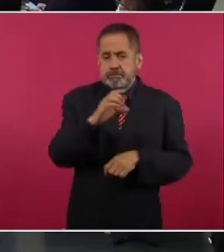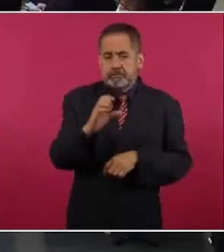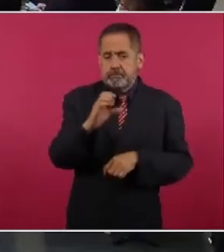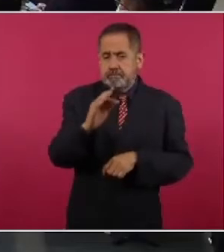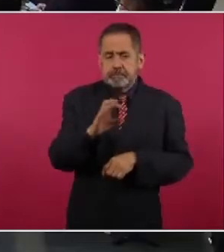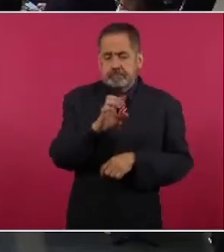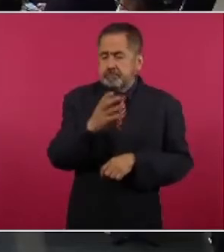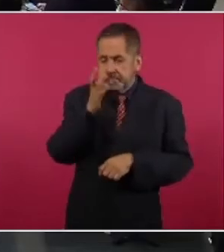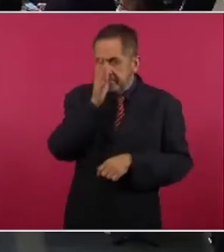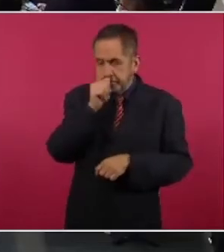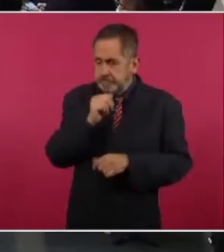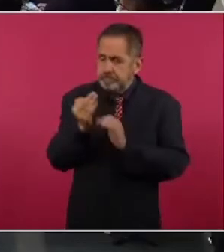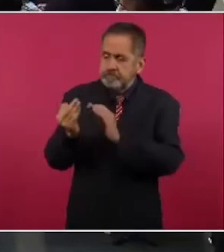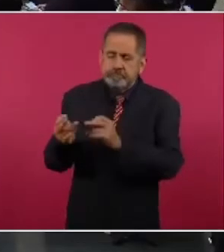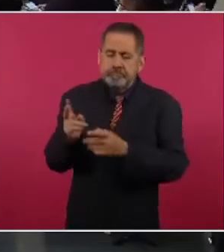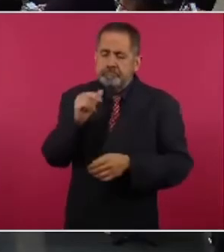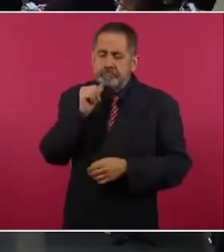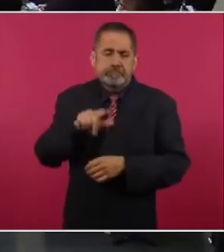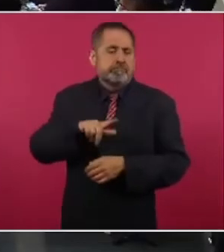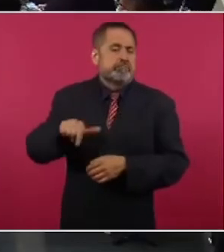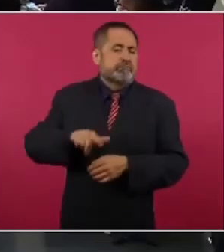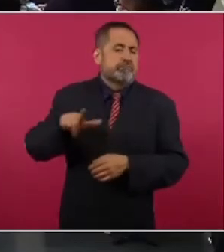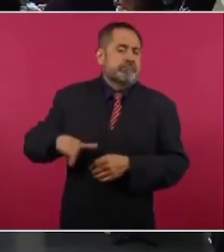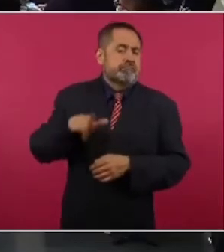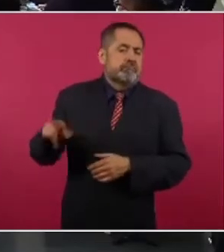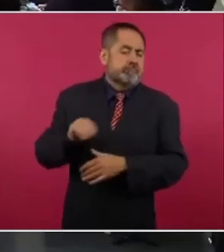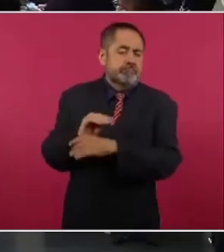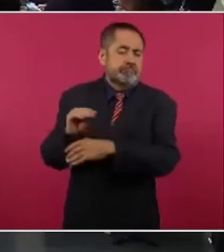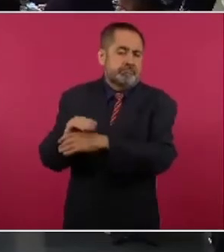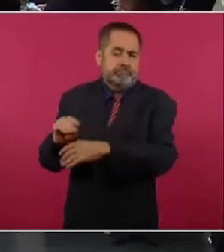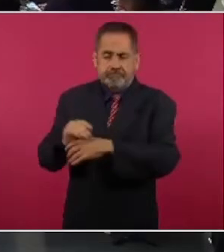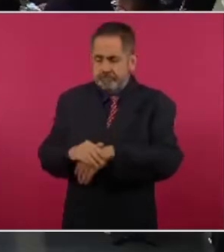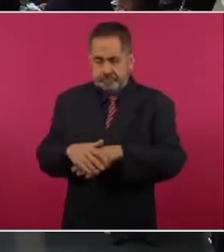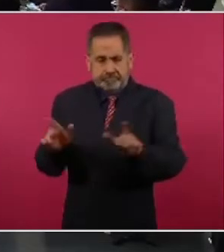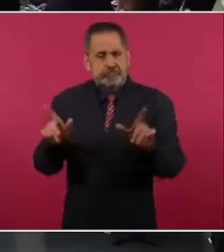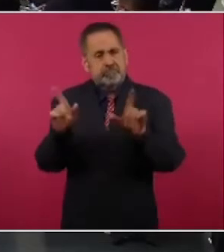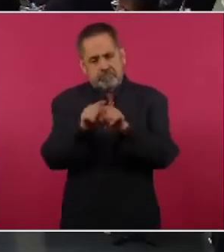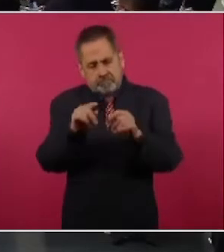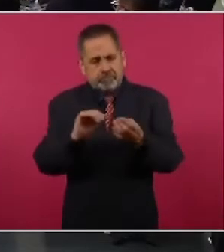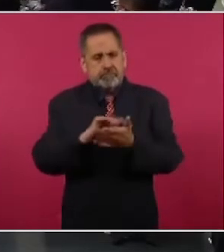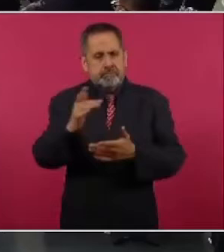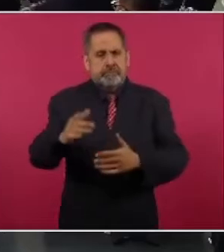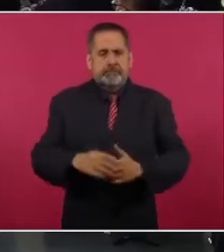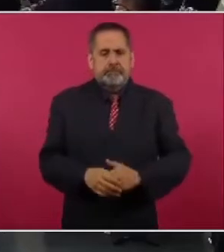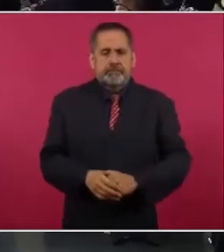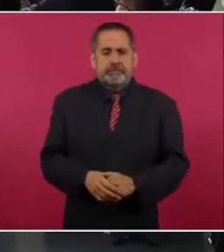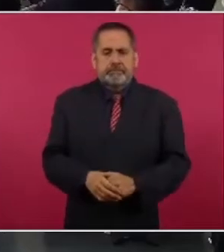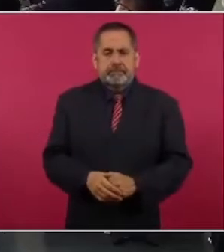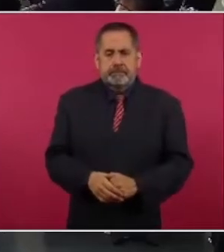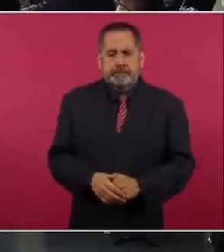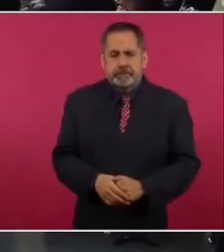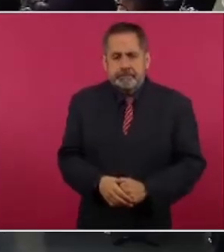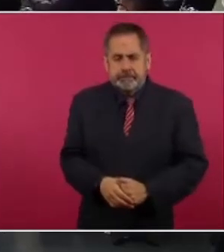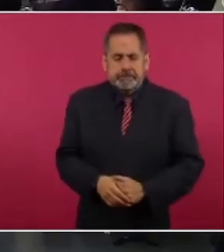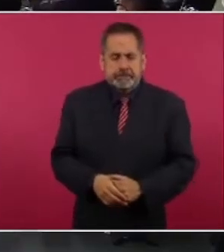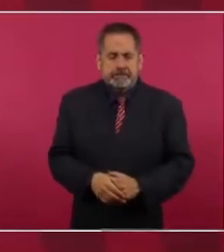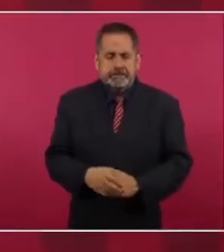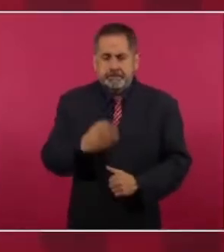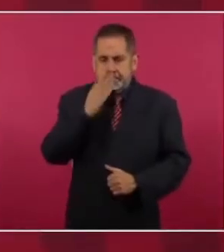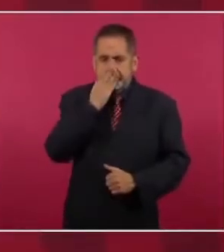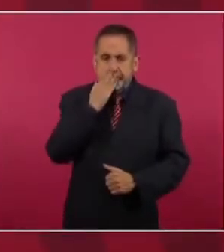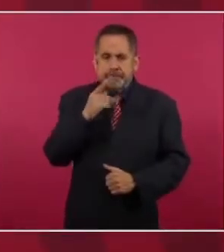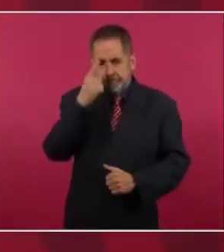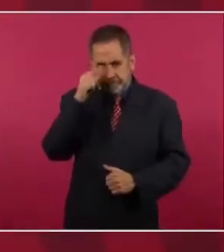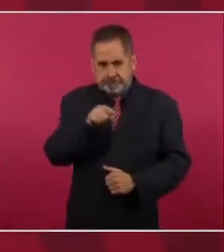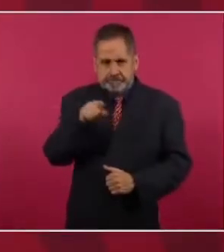CFE y no les han dado largas, no los ha recibido. Es todo y gracias. Muy bien. Ahí, para